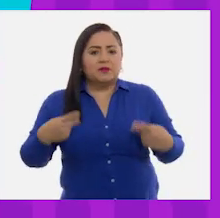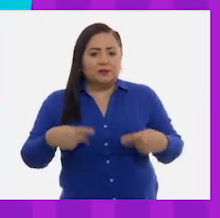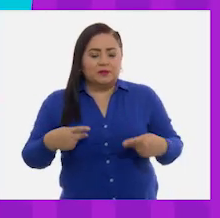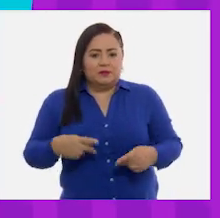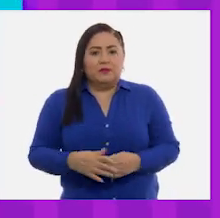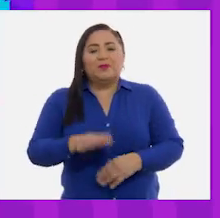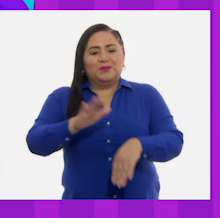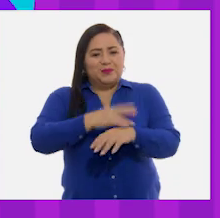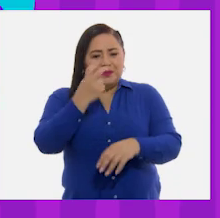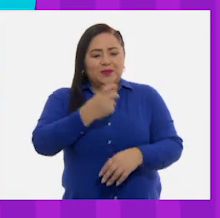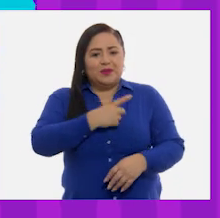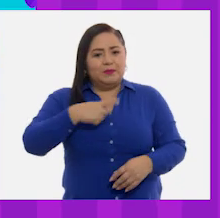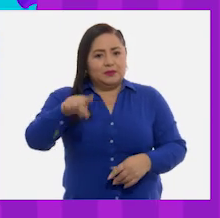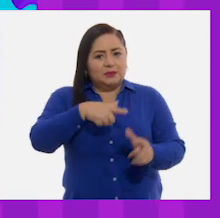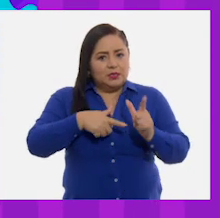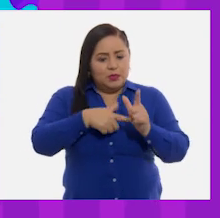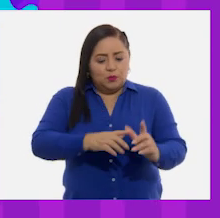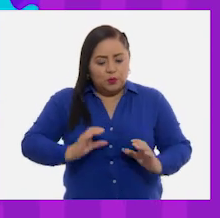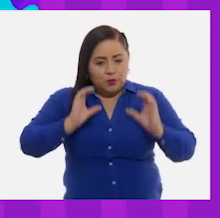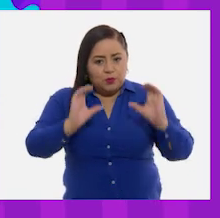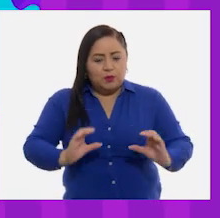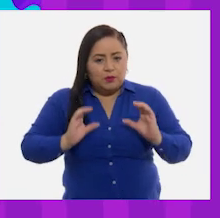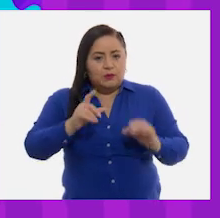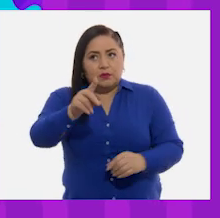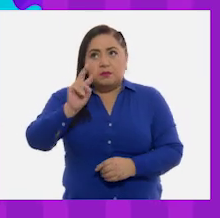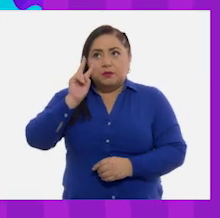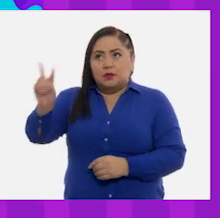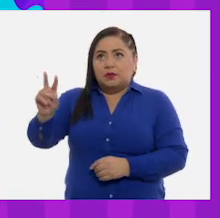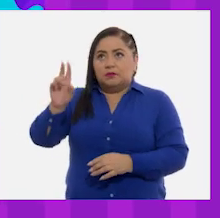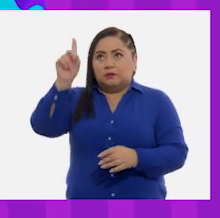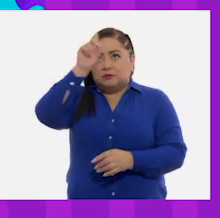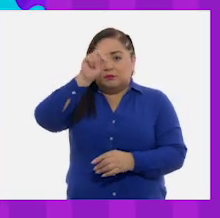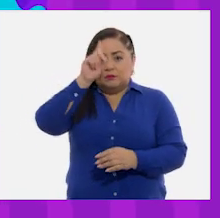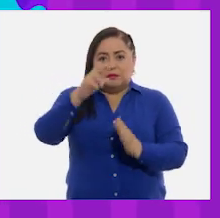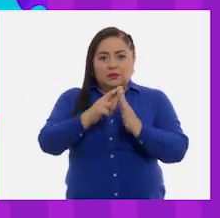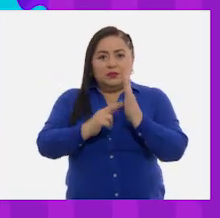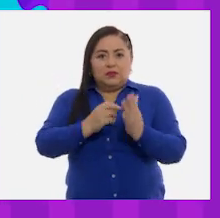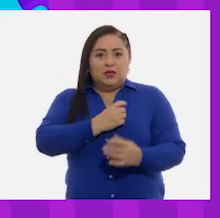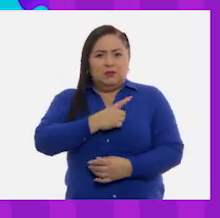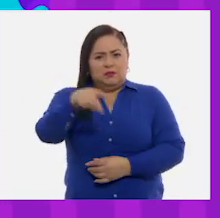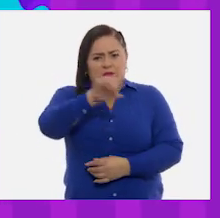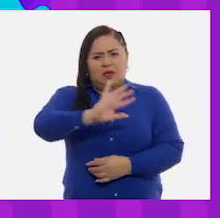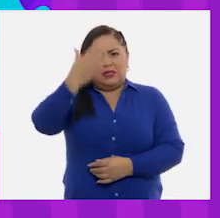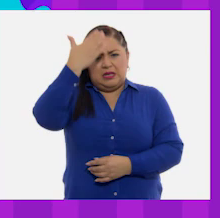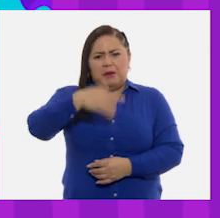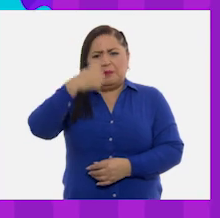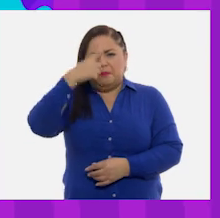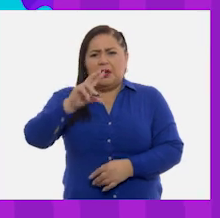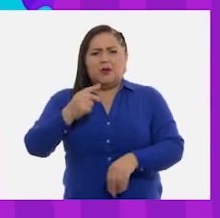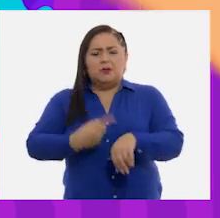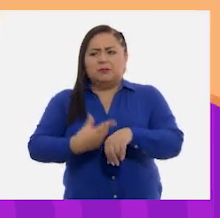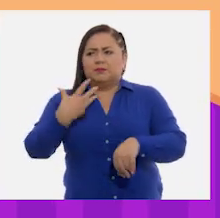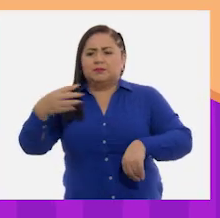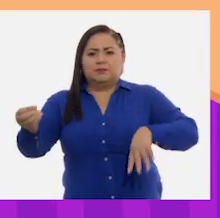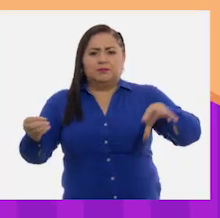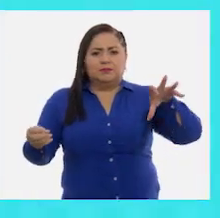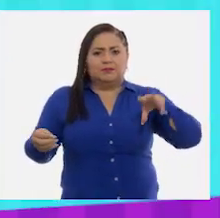personas. Por eso hay que continuar cuidándonos siguiendo las buenas prácticas que ya todos conocemos para evitar contagiarnos.